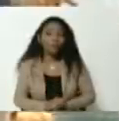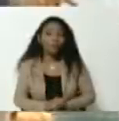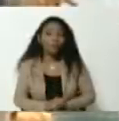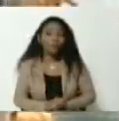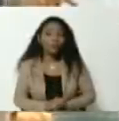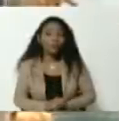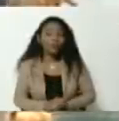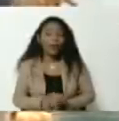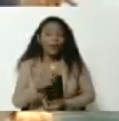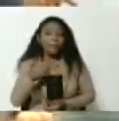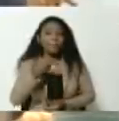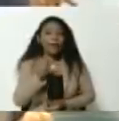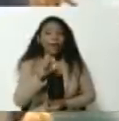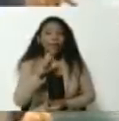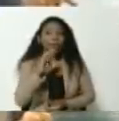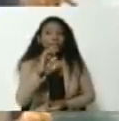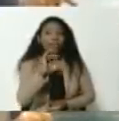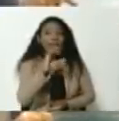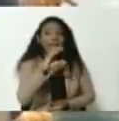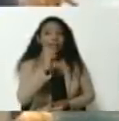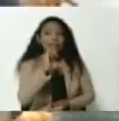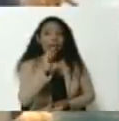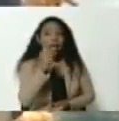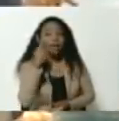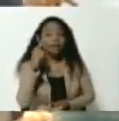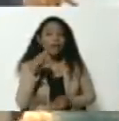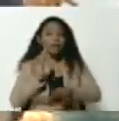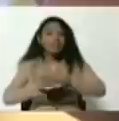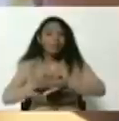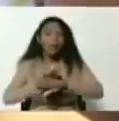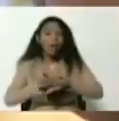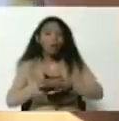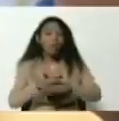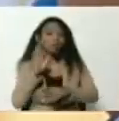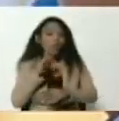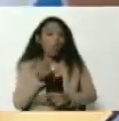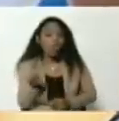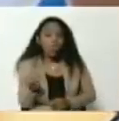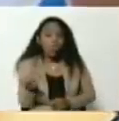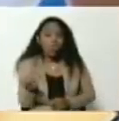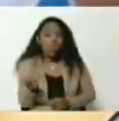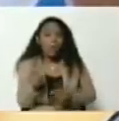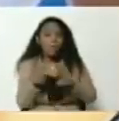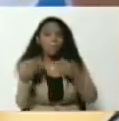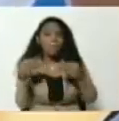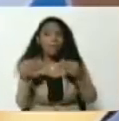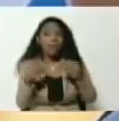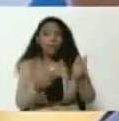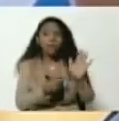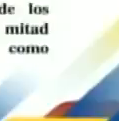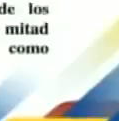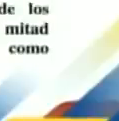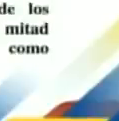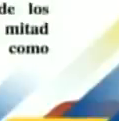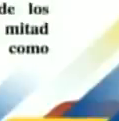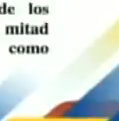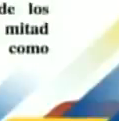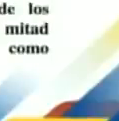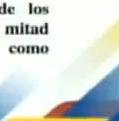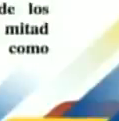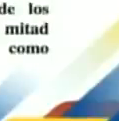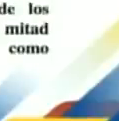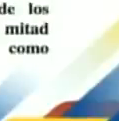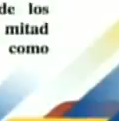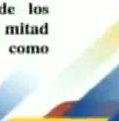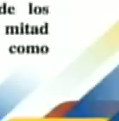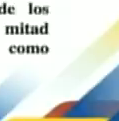Poleo, mostró esto, el llamado chantaje del papel bond. Carlos Prosperi, Javier Trocconi, el